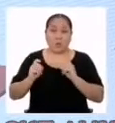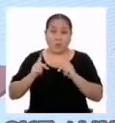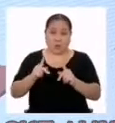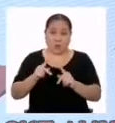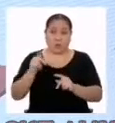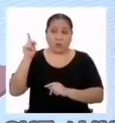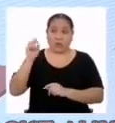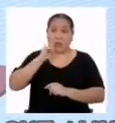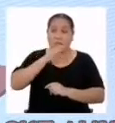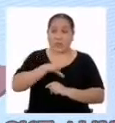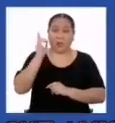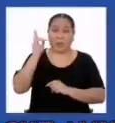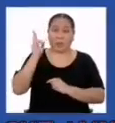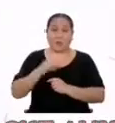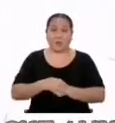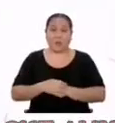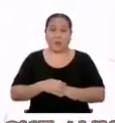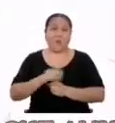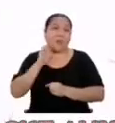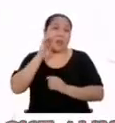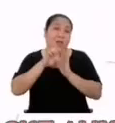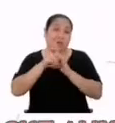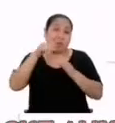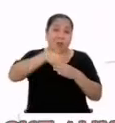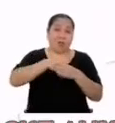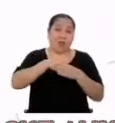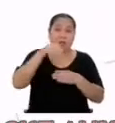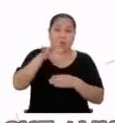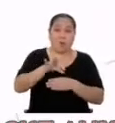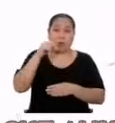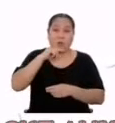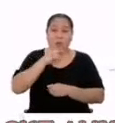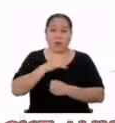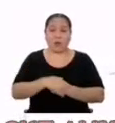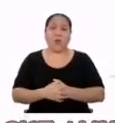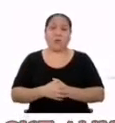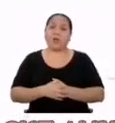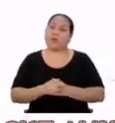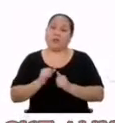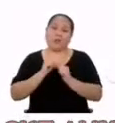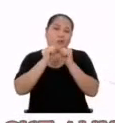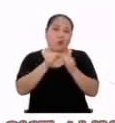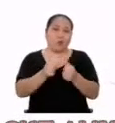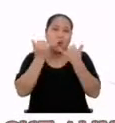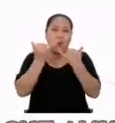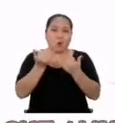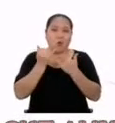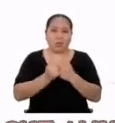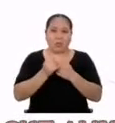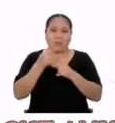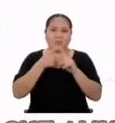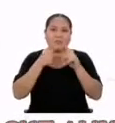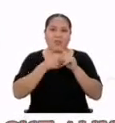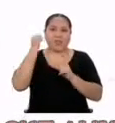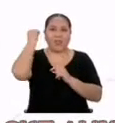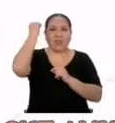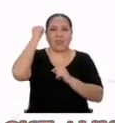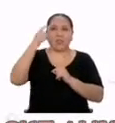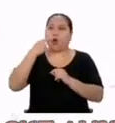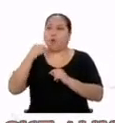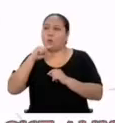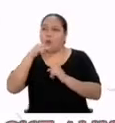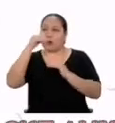la profesora hace un rato sobre el voto femenino, aún hoy existen disparidades entre los derechos de los hombres y las